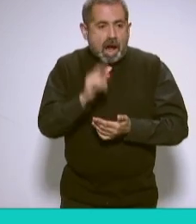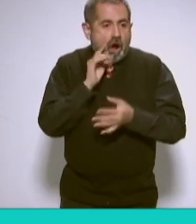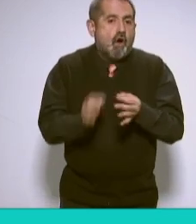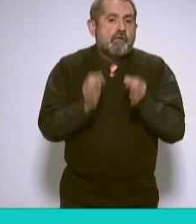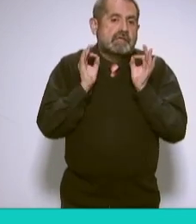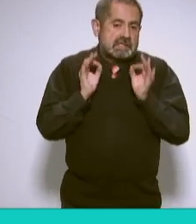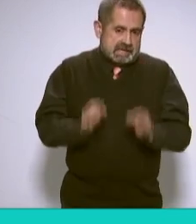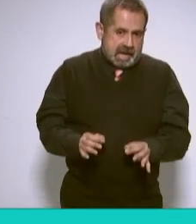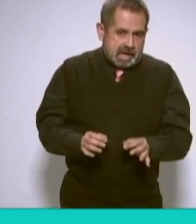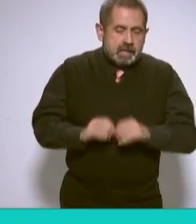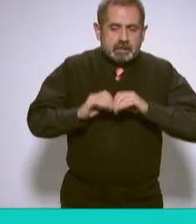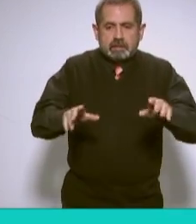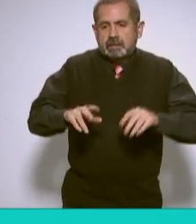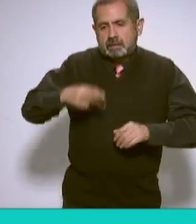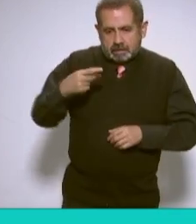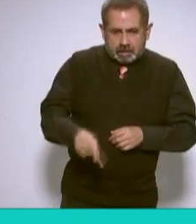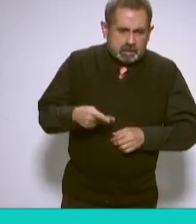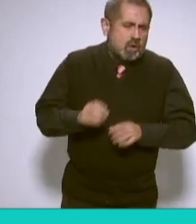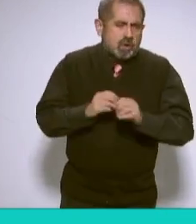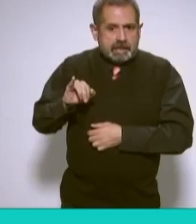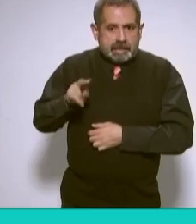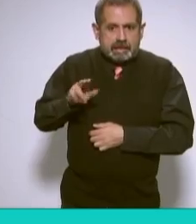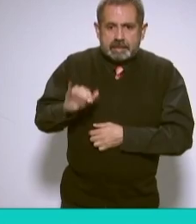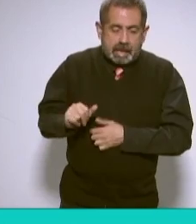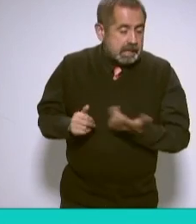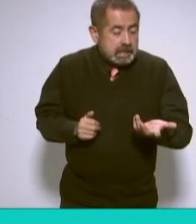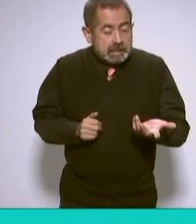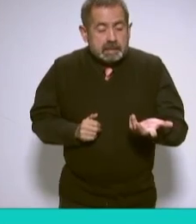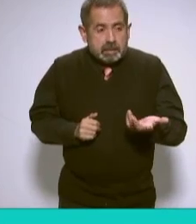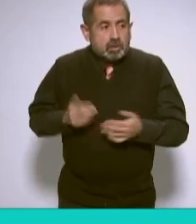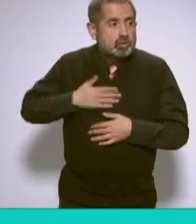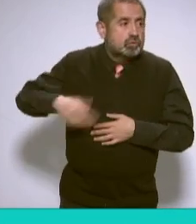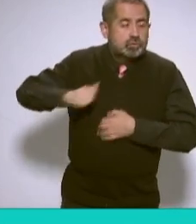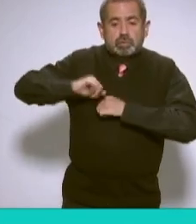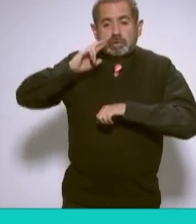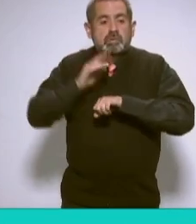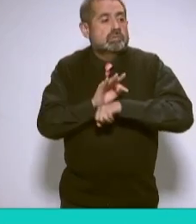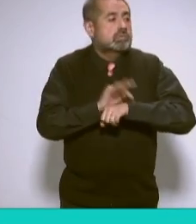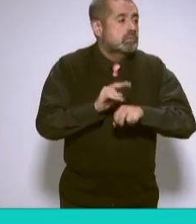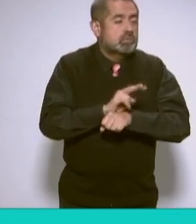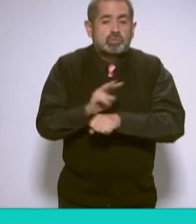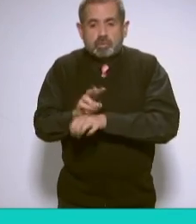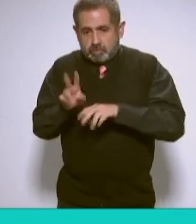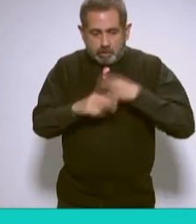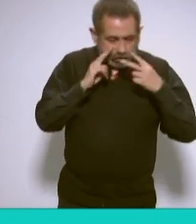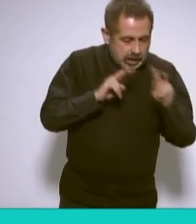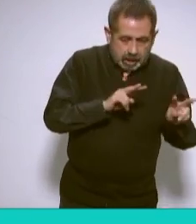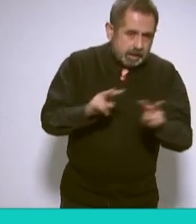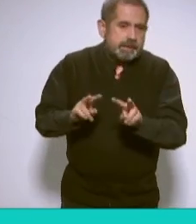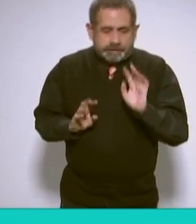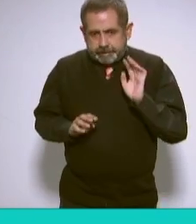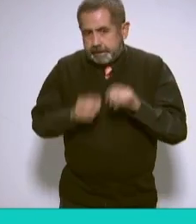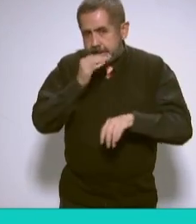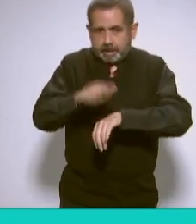fuentes oficiales nacionales e internacionales. Nosotros, como órgano garante, estaremos muy al pendiente de esta situación. También